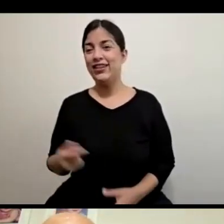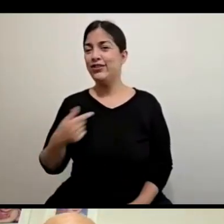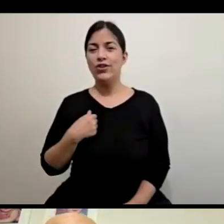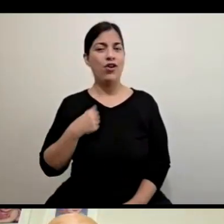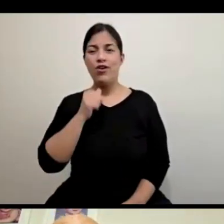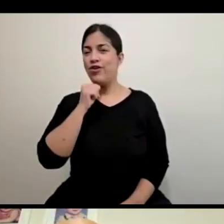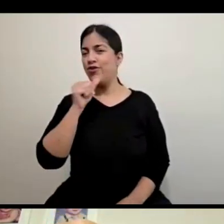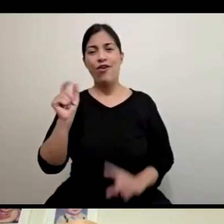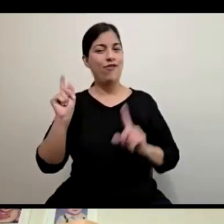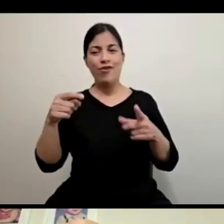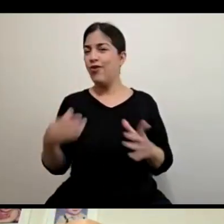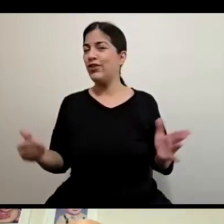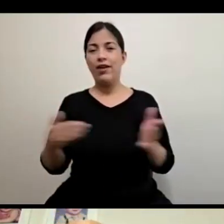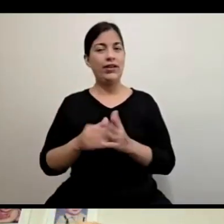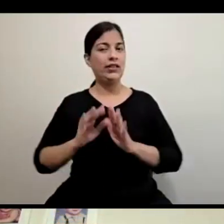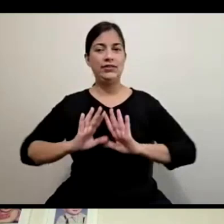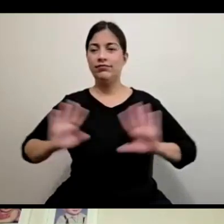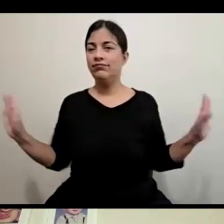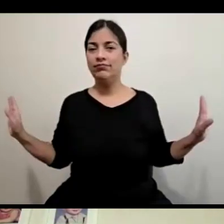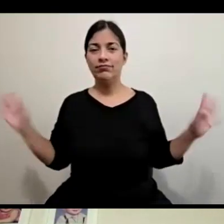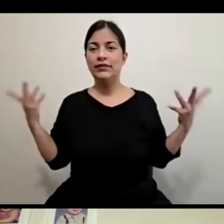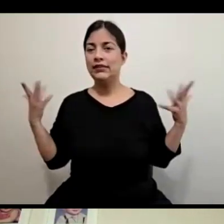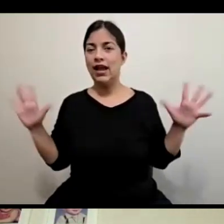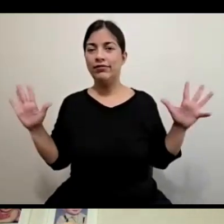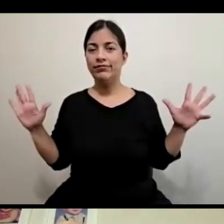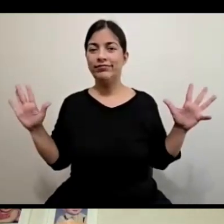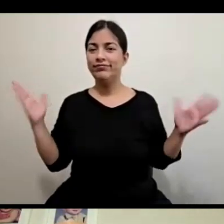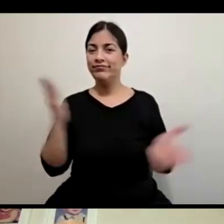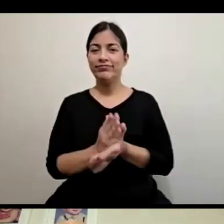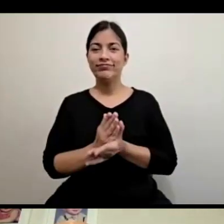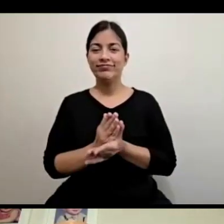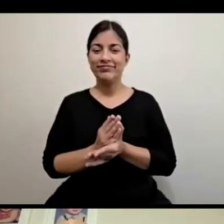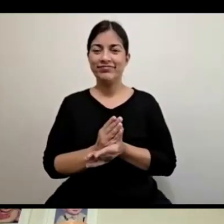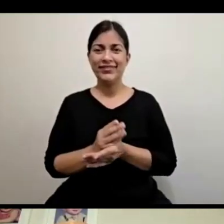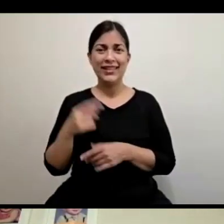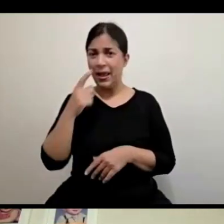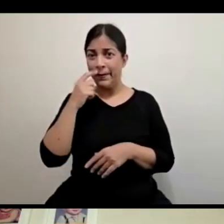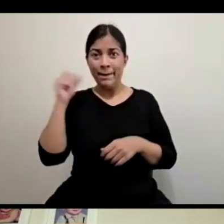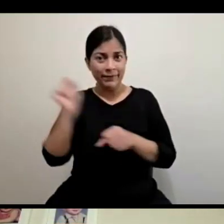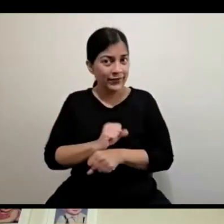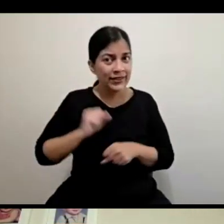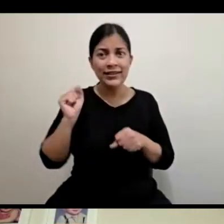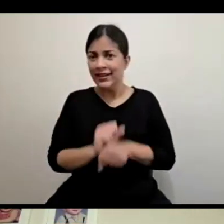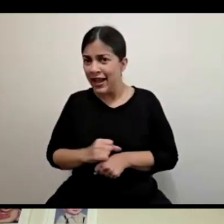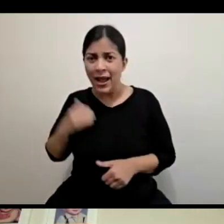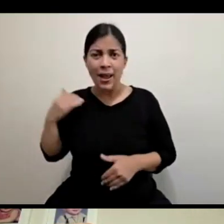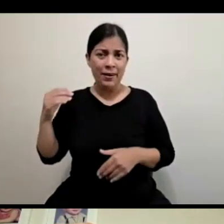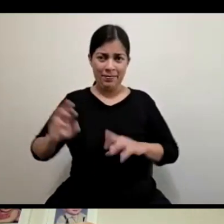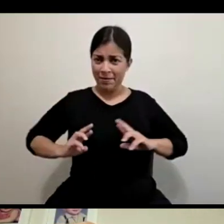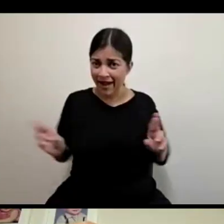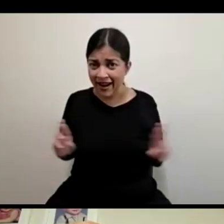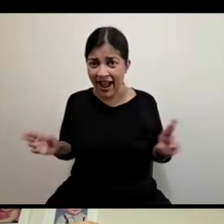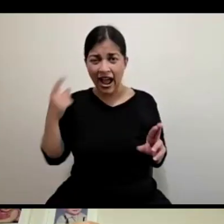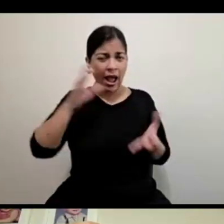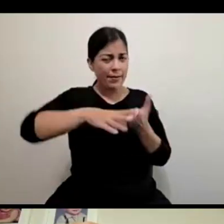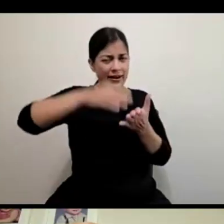a pasar esto más en mi vida, porque esta cosa de prepararse y aprenderse una cosa y tratar de